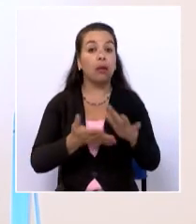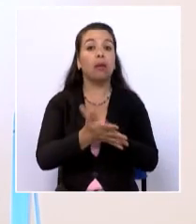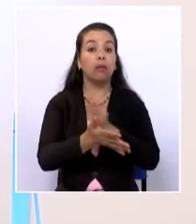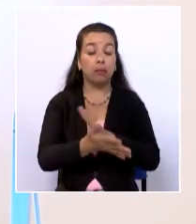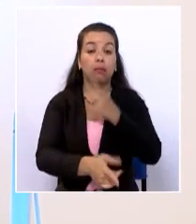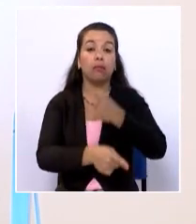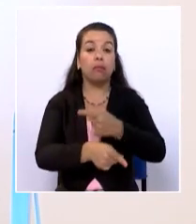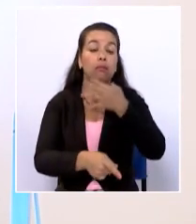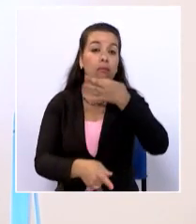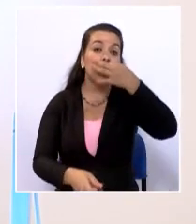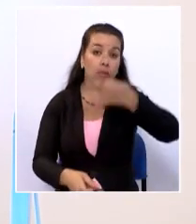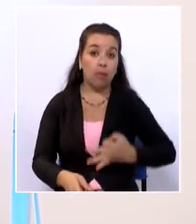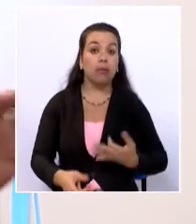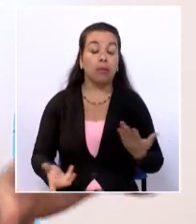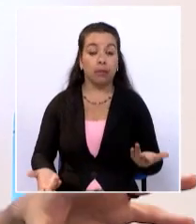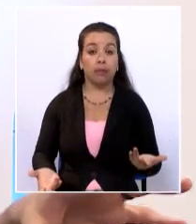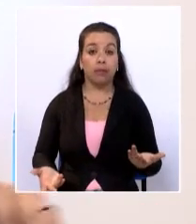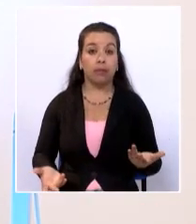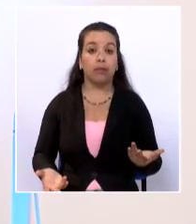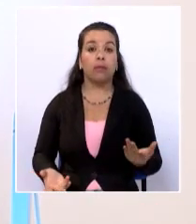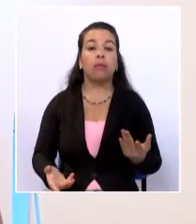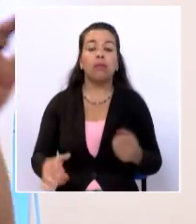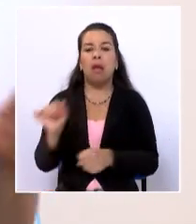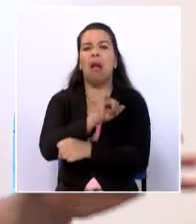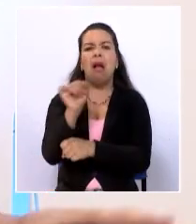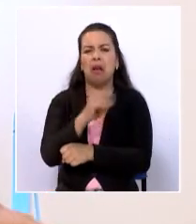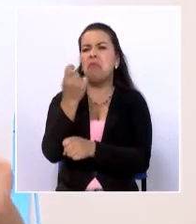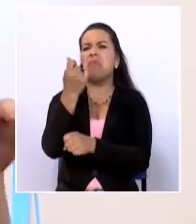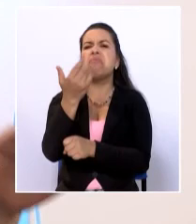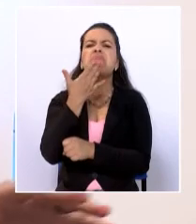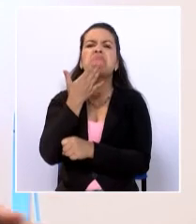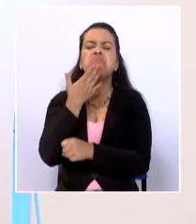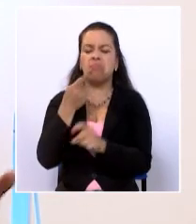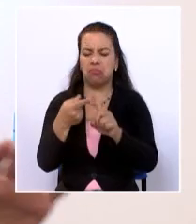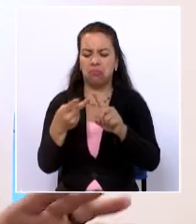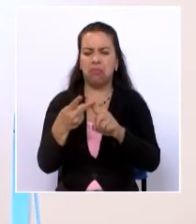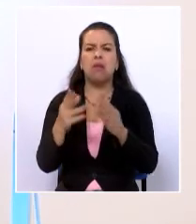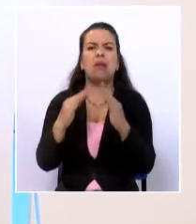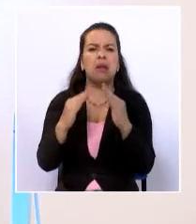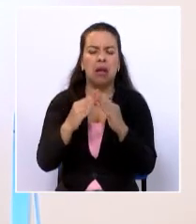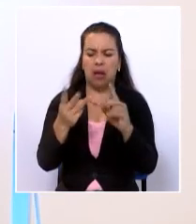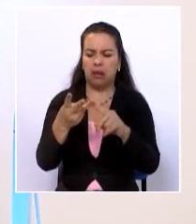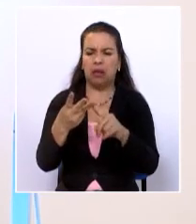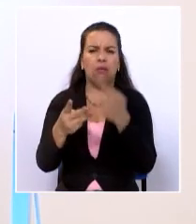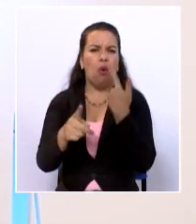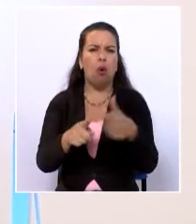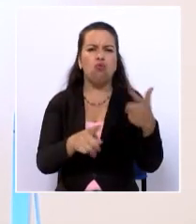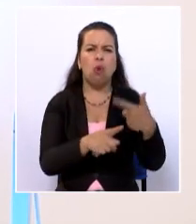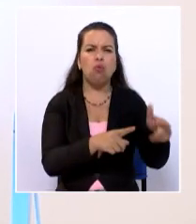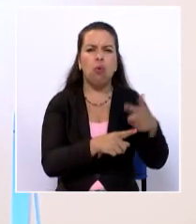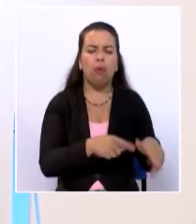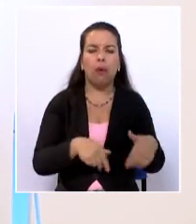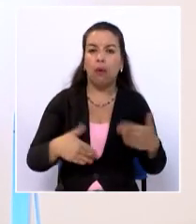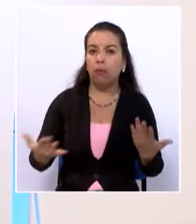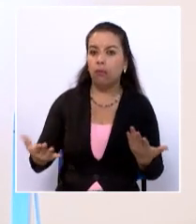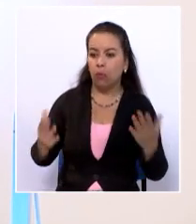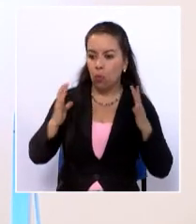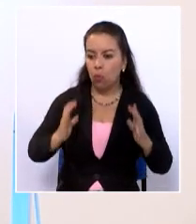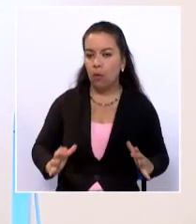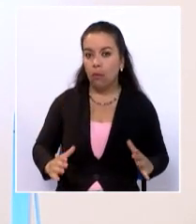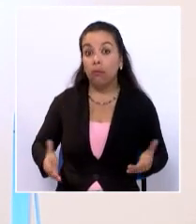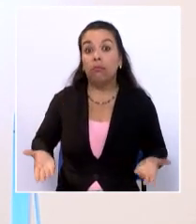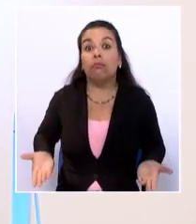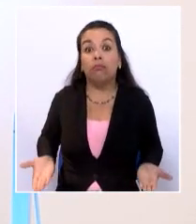lo hemos repetido mucho en el programa para el carro si hay dinero para la casa para una cantidad de cosas pero dónde queda nuestro cuerpo